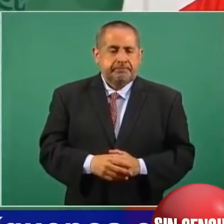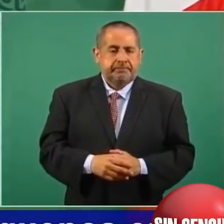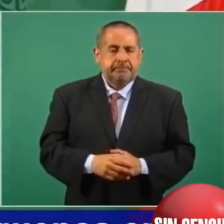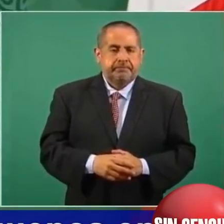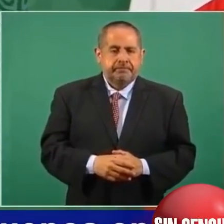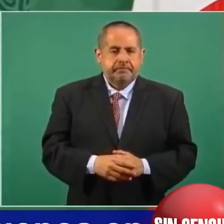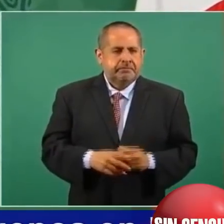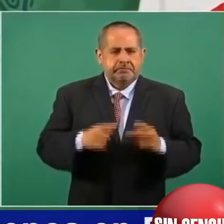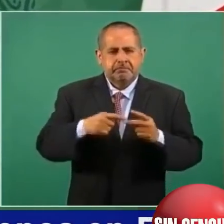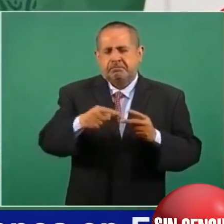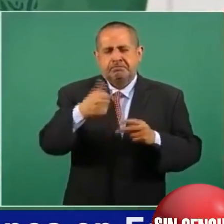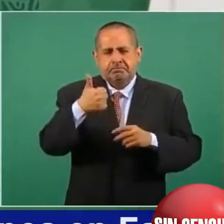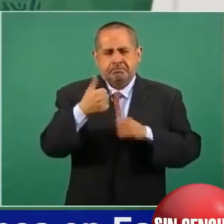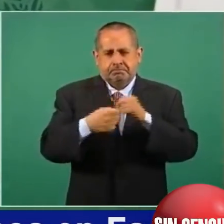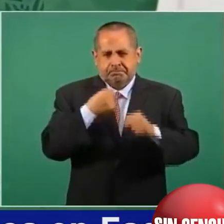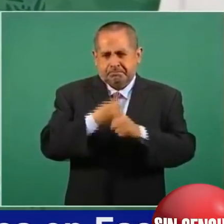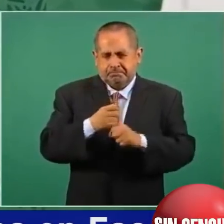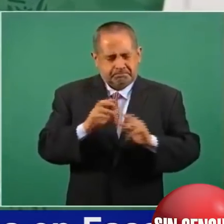6 años,